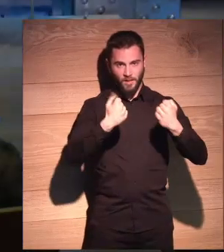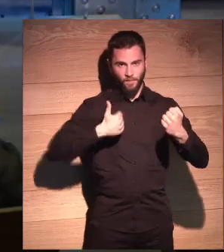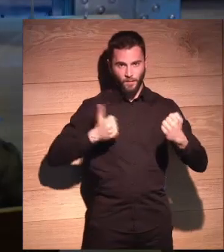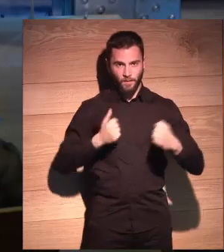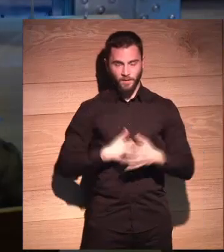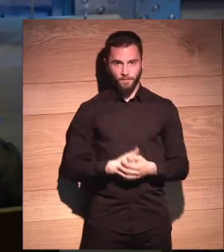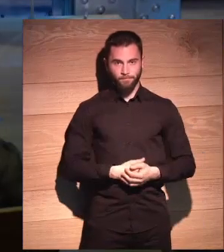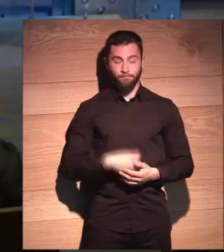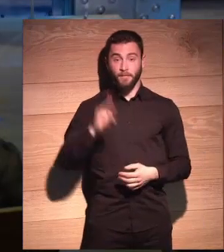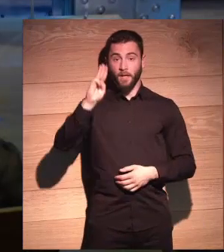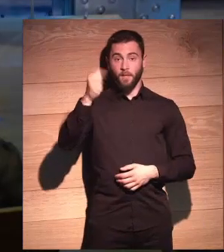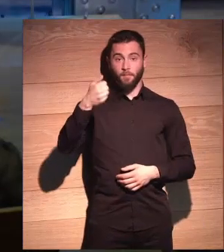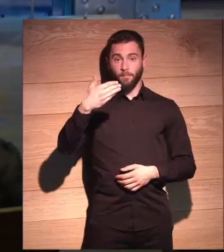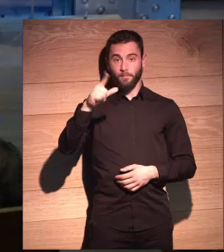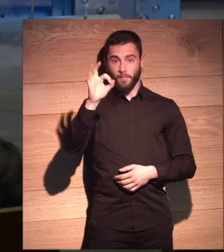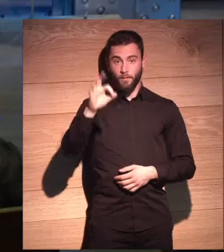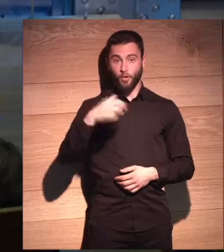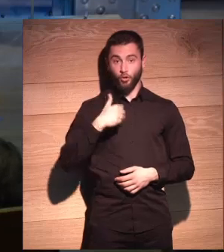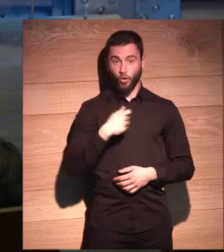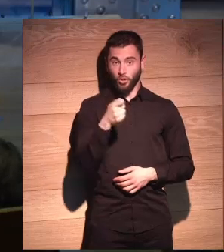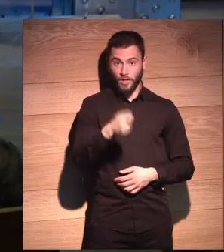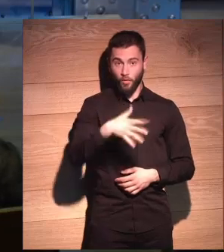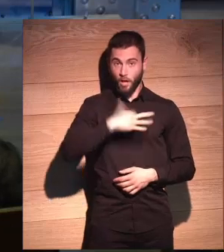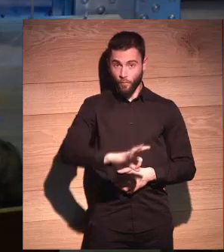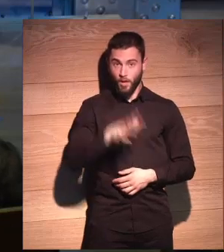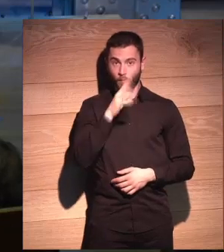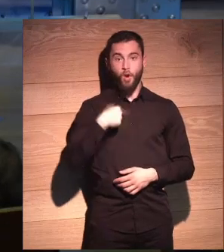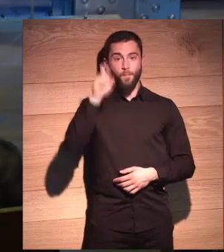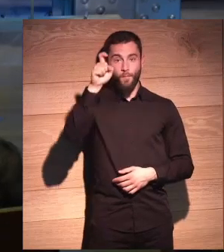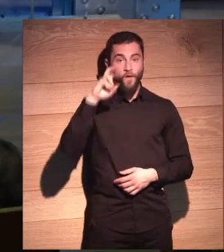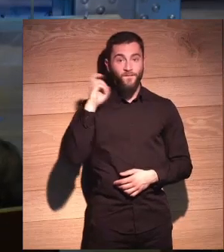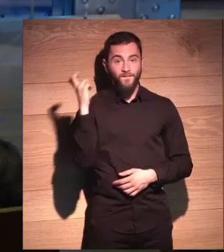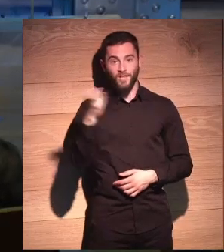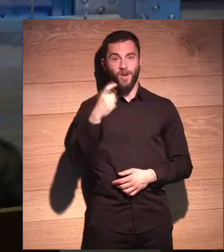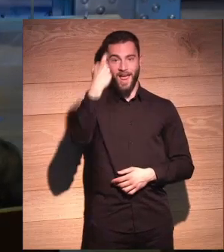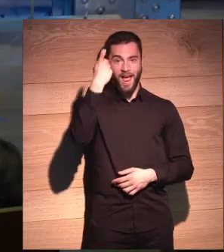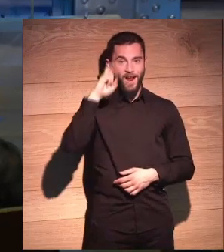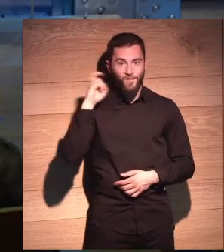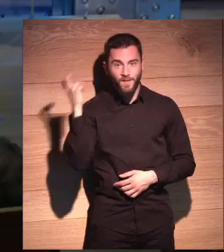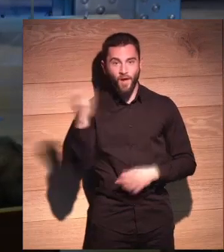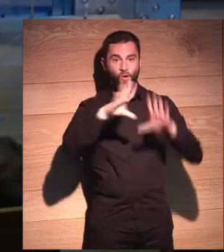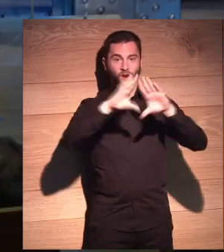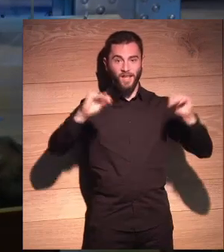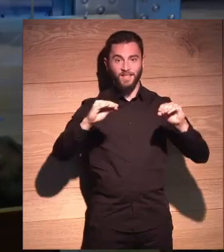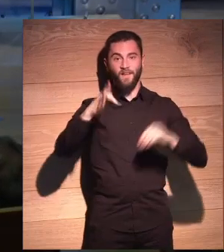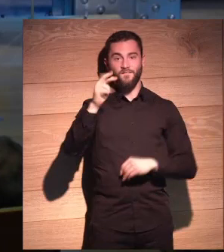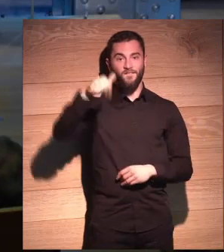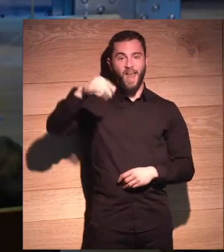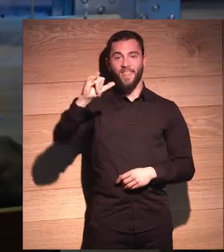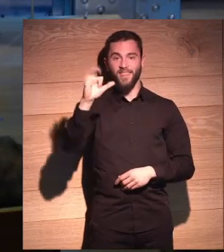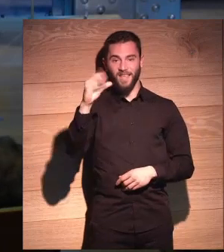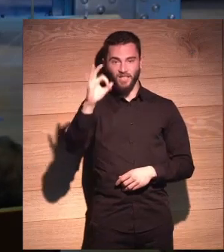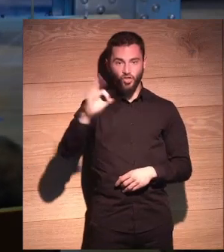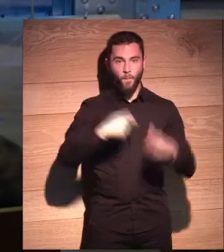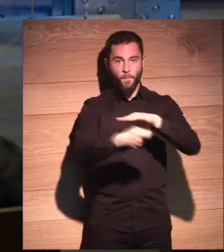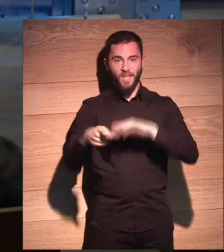Pablo, ¿puedo saludar? Es que tengo profesoras y alumnas de la Universidad Francisco de Vitoria que están muy